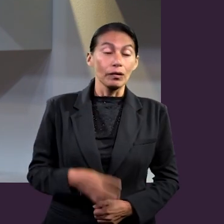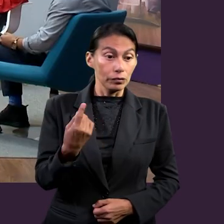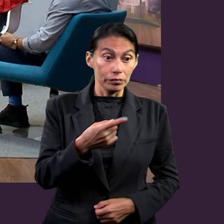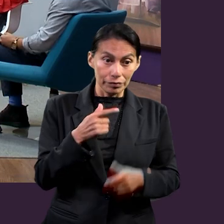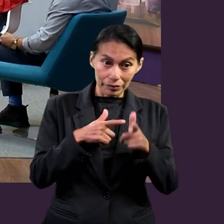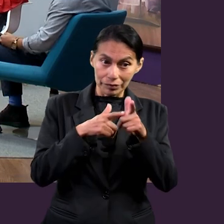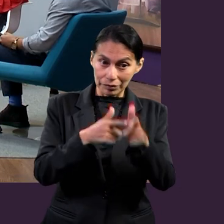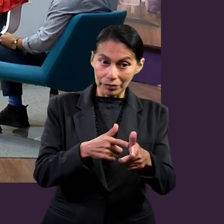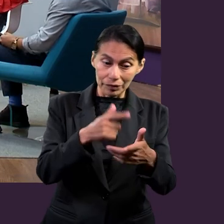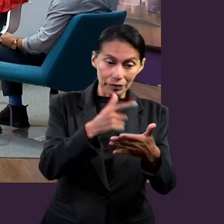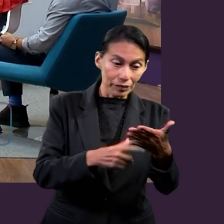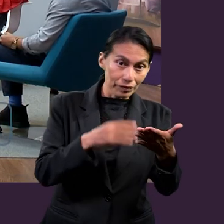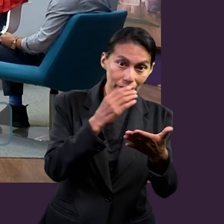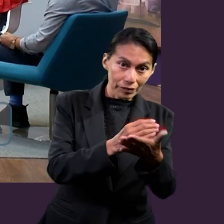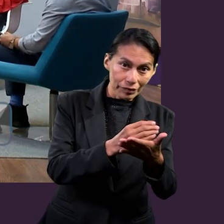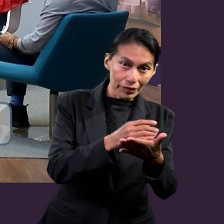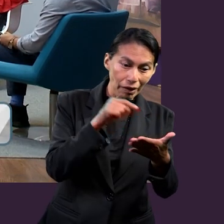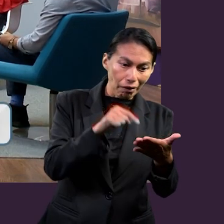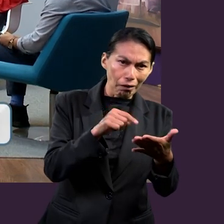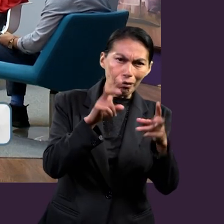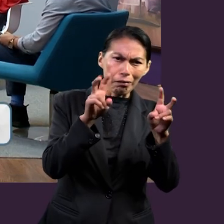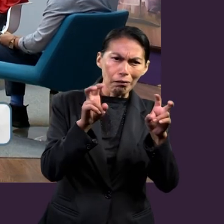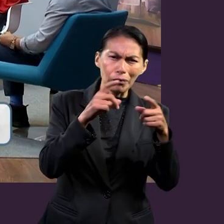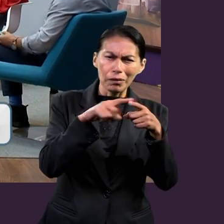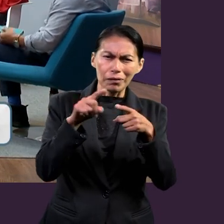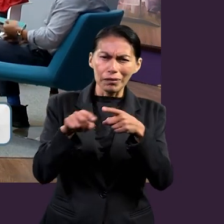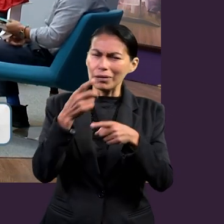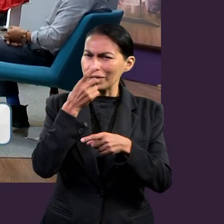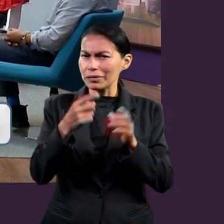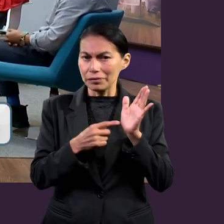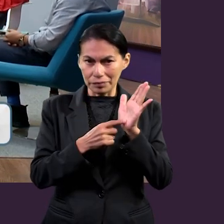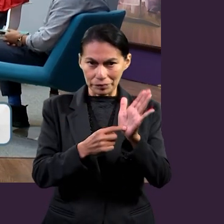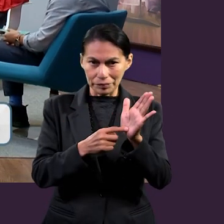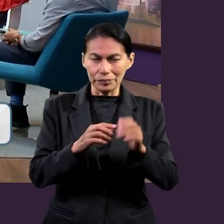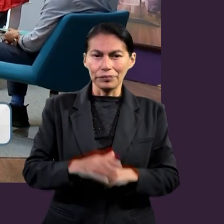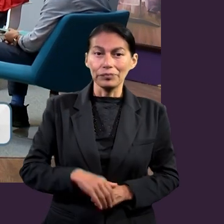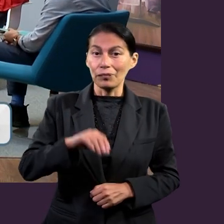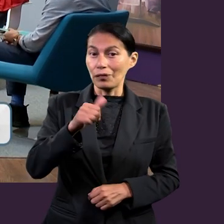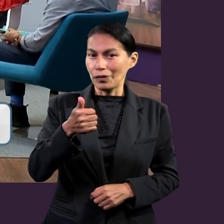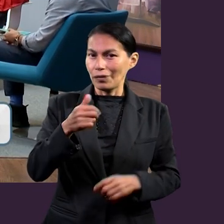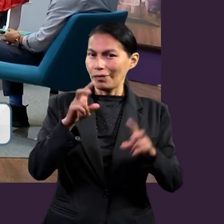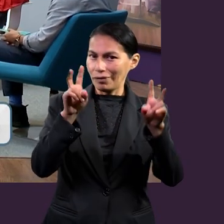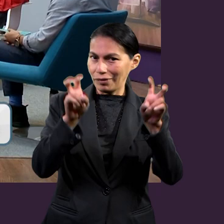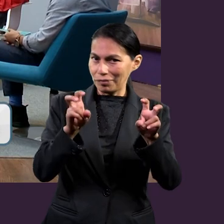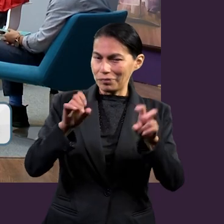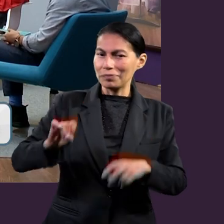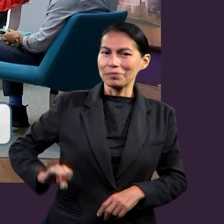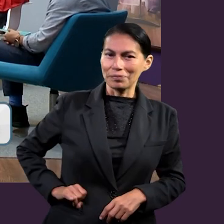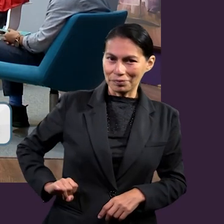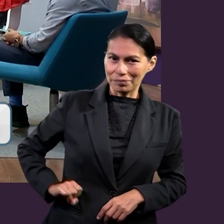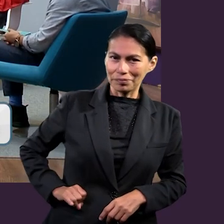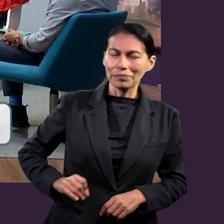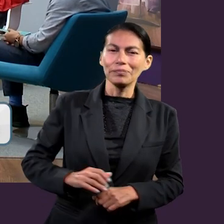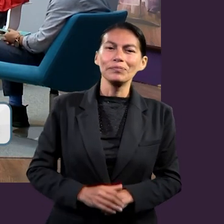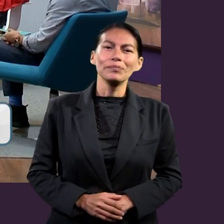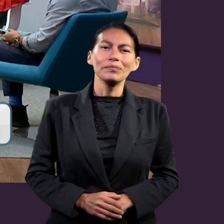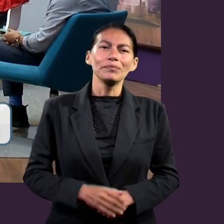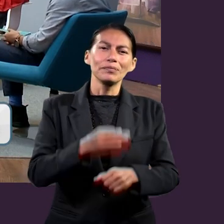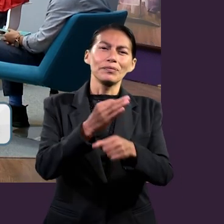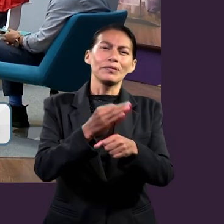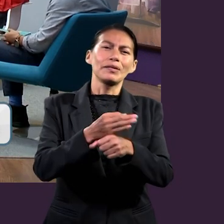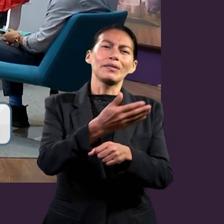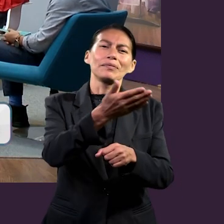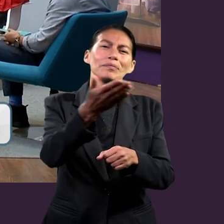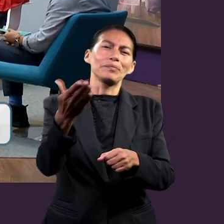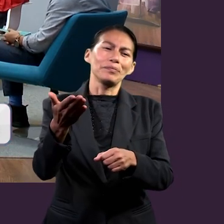seguimos, porque la lección habla de otros temas más. Y otro tema interesante, y en este momento voy a pedir